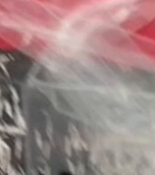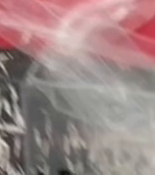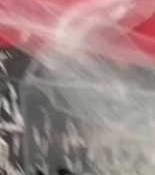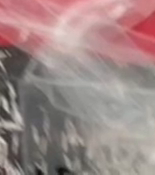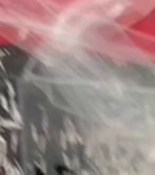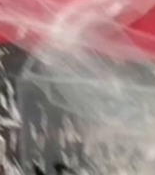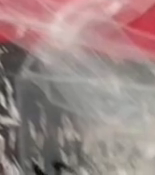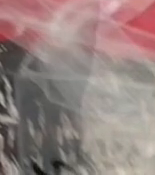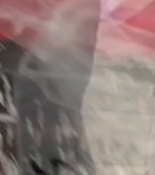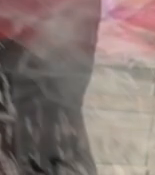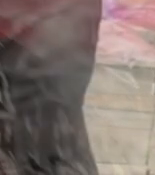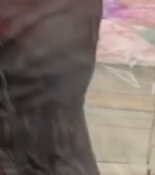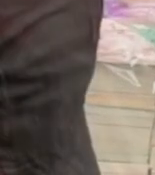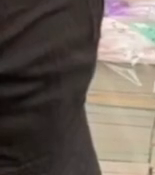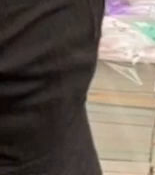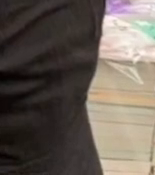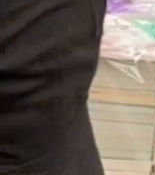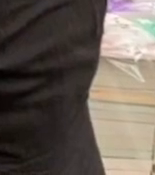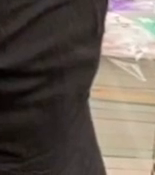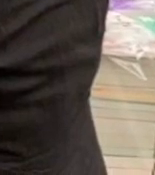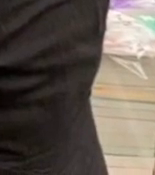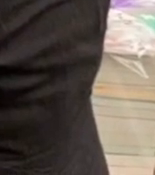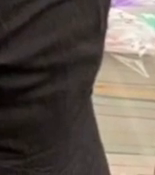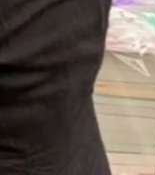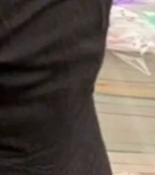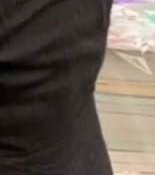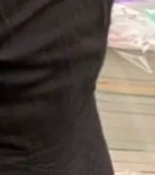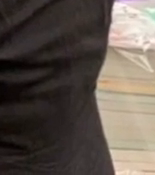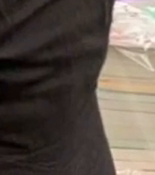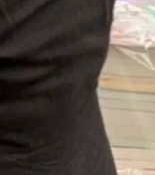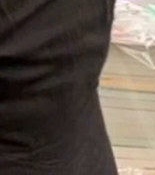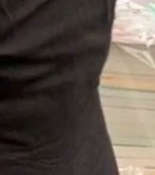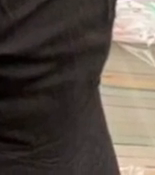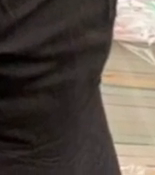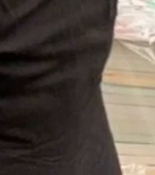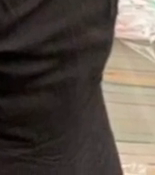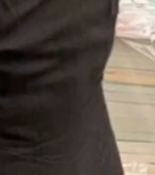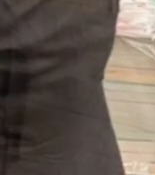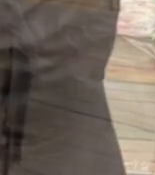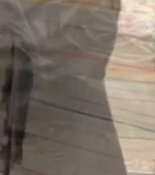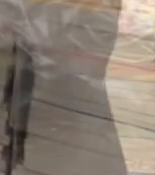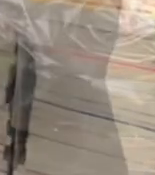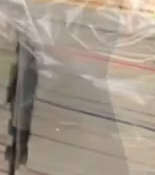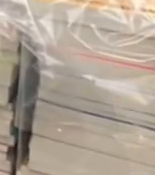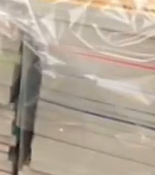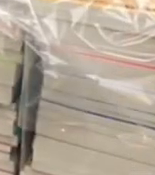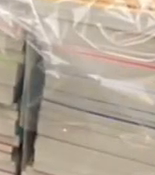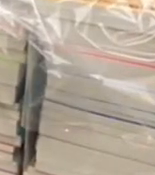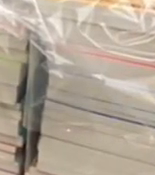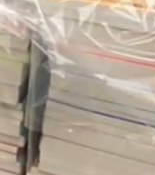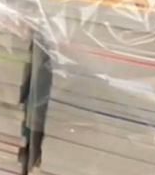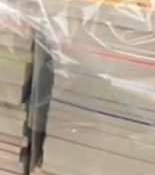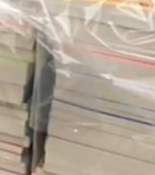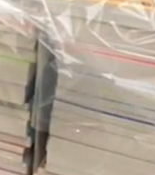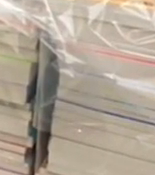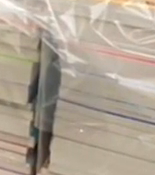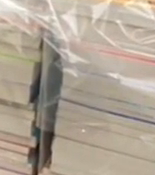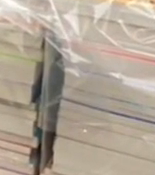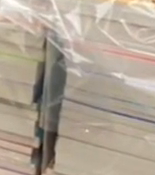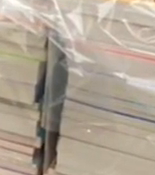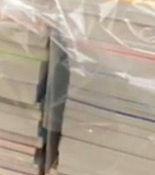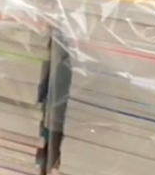historia. 2,100,000 libros para regalar a la población. Y si ven a alguien que quiere venderlo, denle en la mano, un